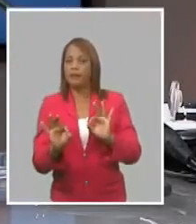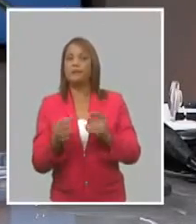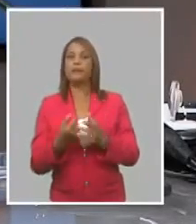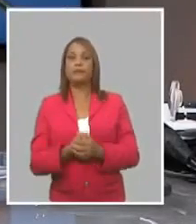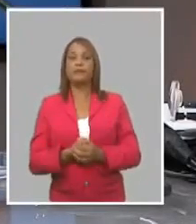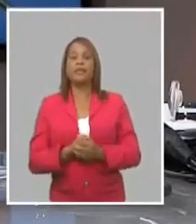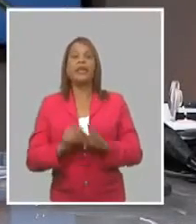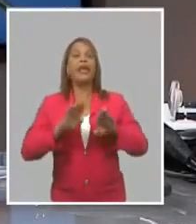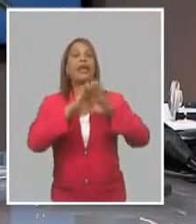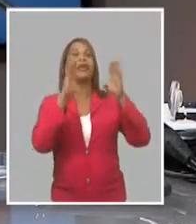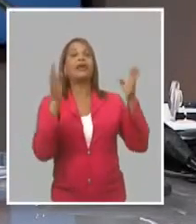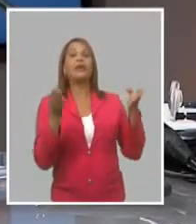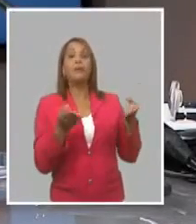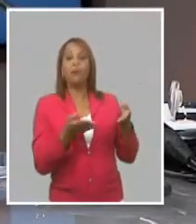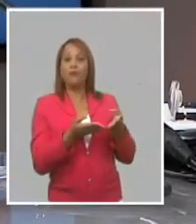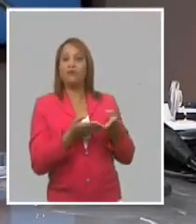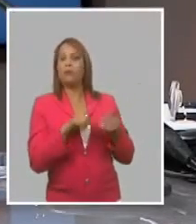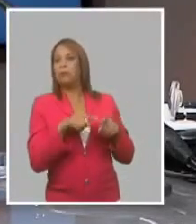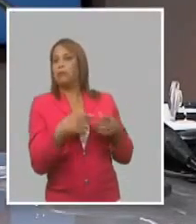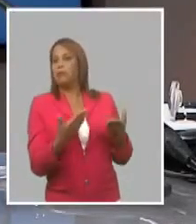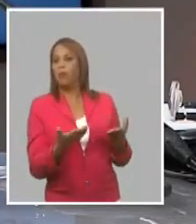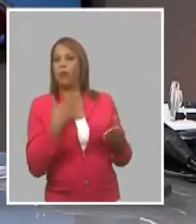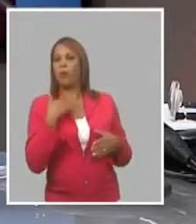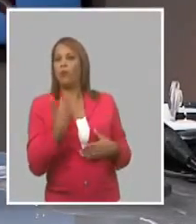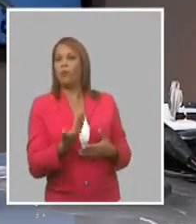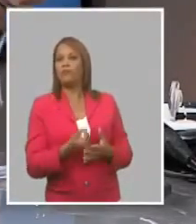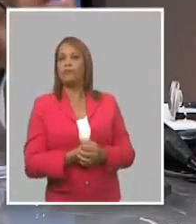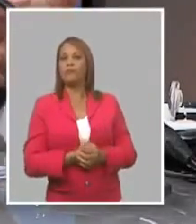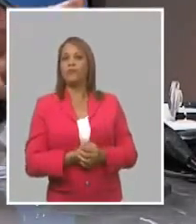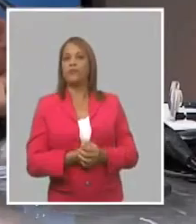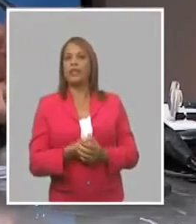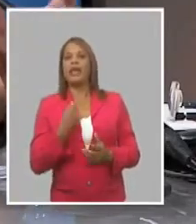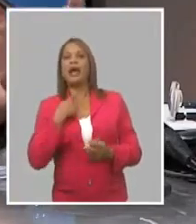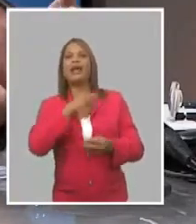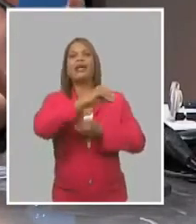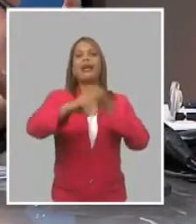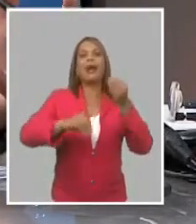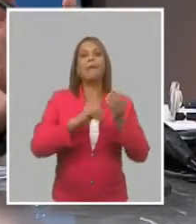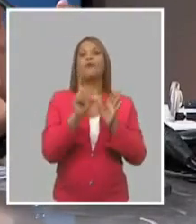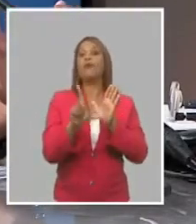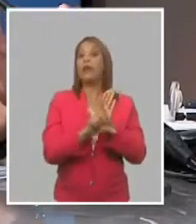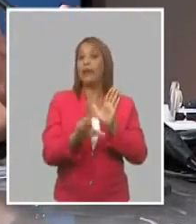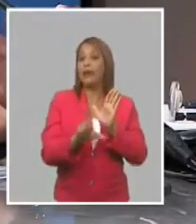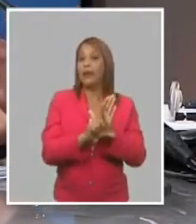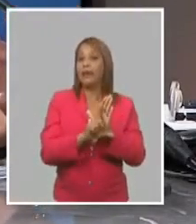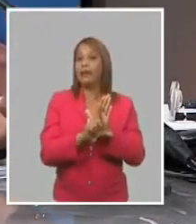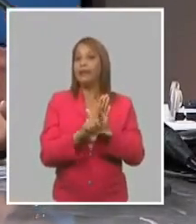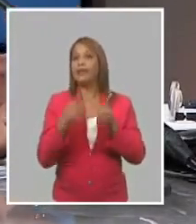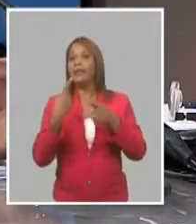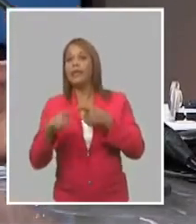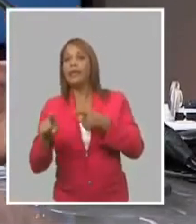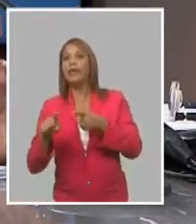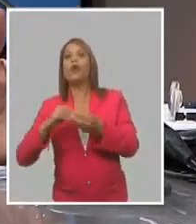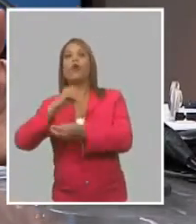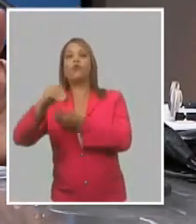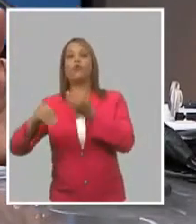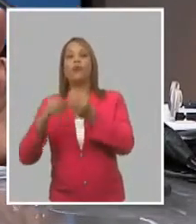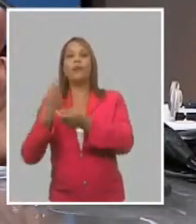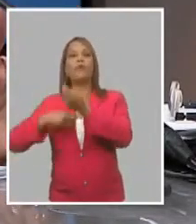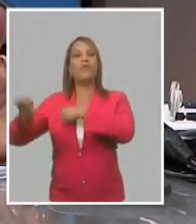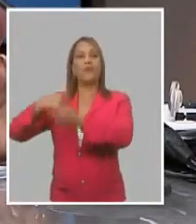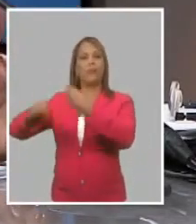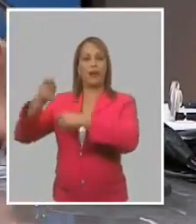Entonces, en el mundo, lo que ocurre es que hay tipo de cambio legal y tipo de cambio del